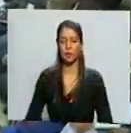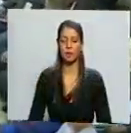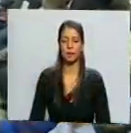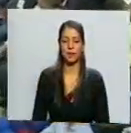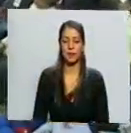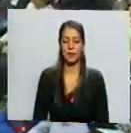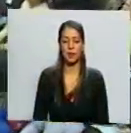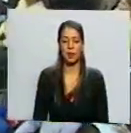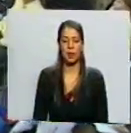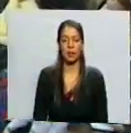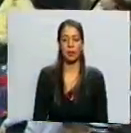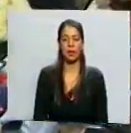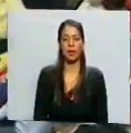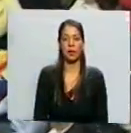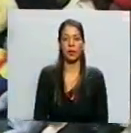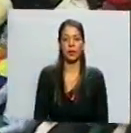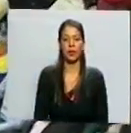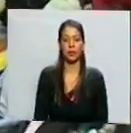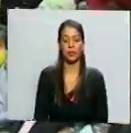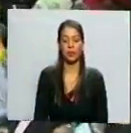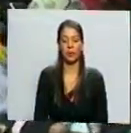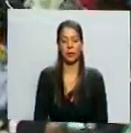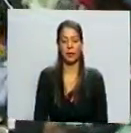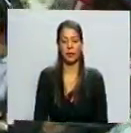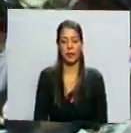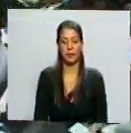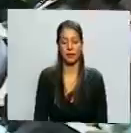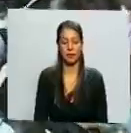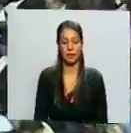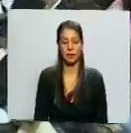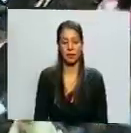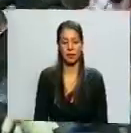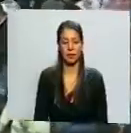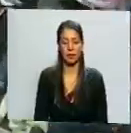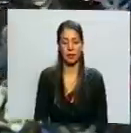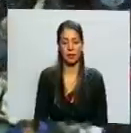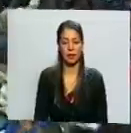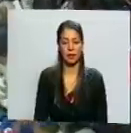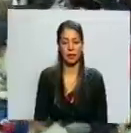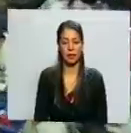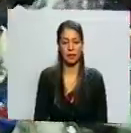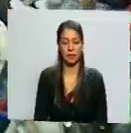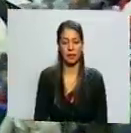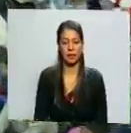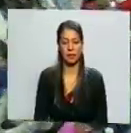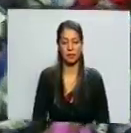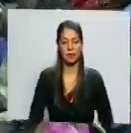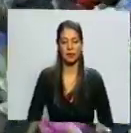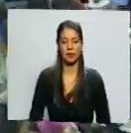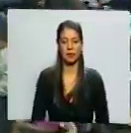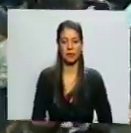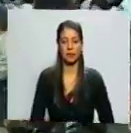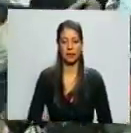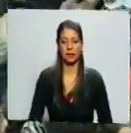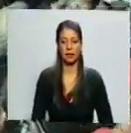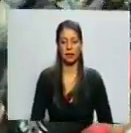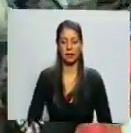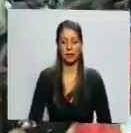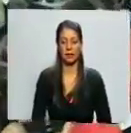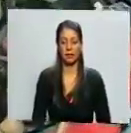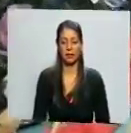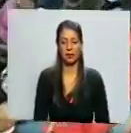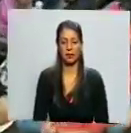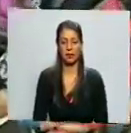2018, dado a conocer por parte del secretario Fidel Vázquez. Hoy tenemos como el punto único el proyecto constitucional para el ataque